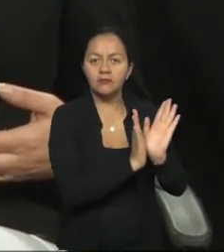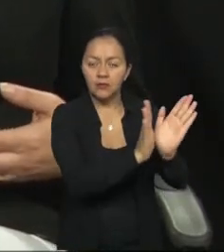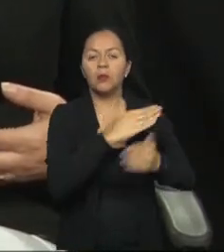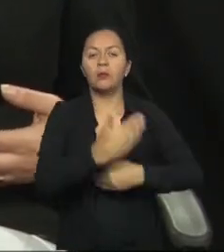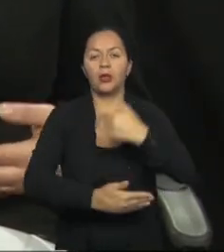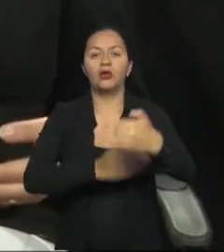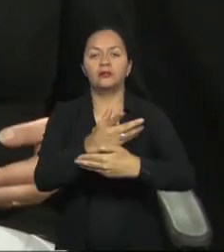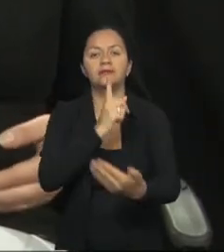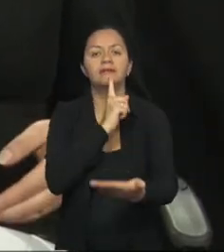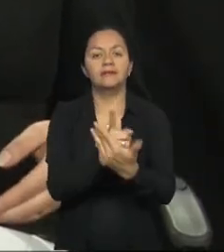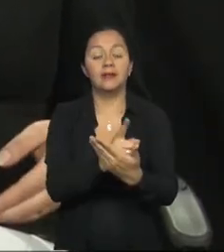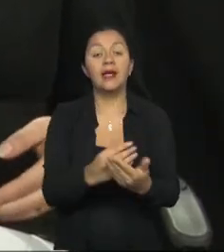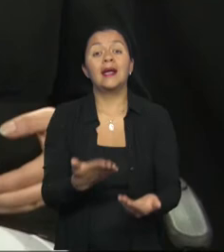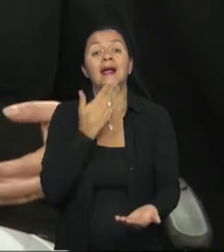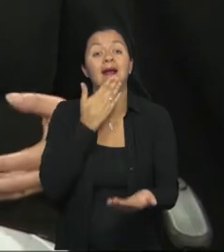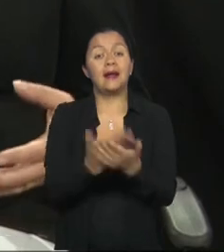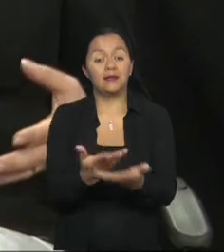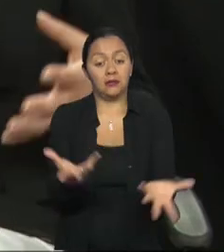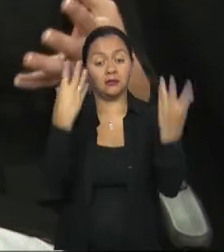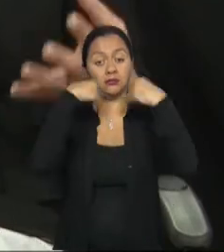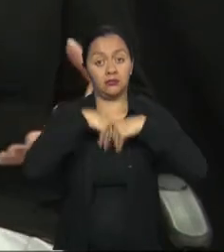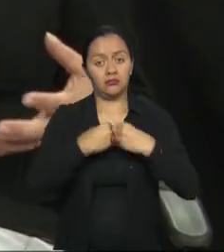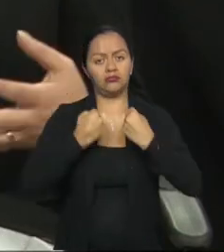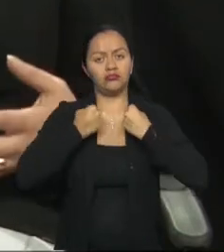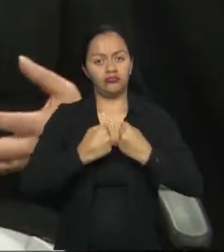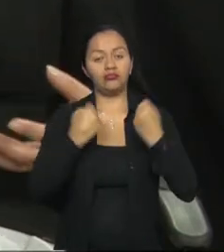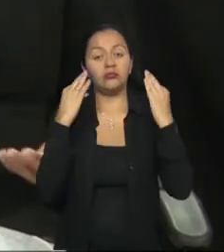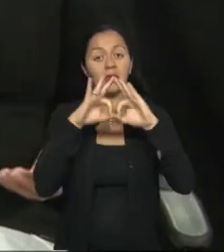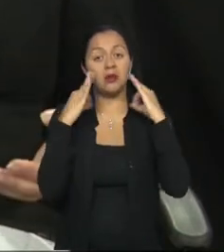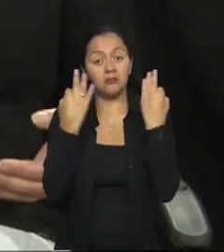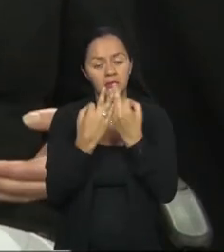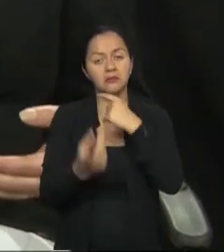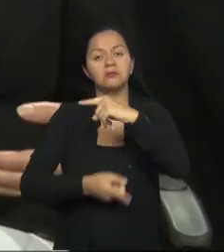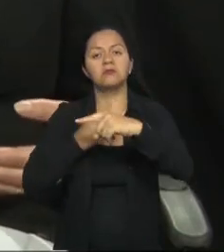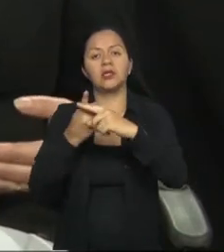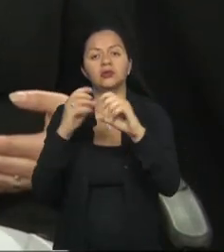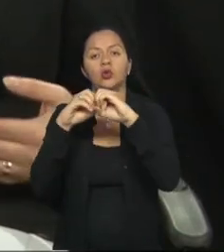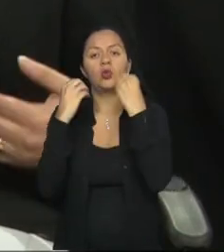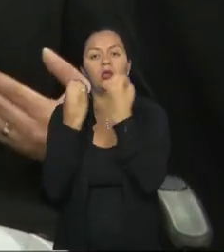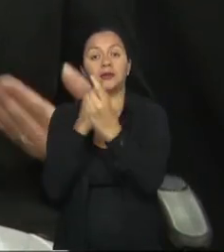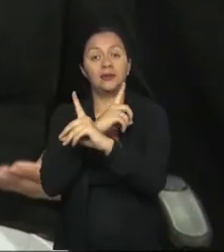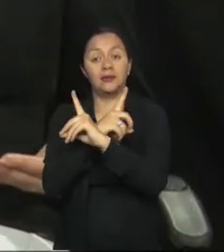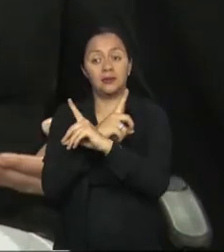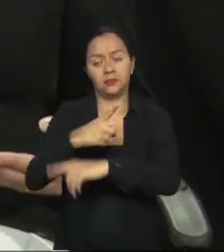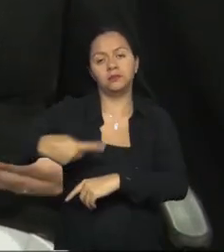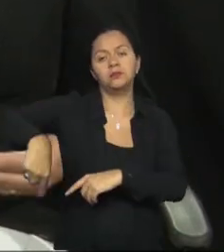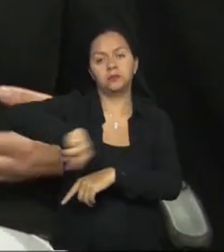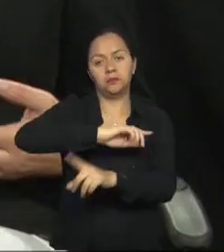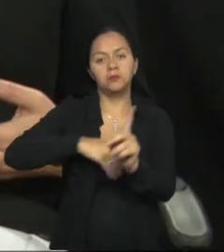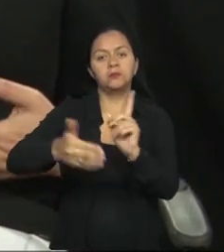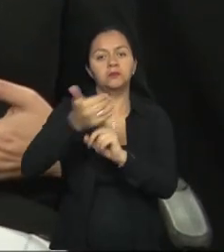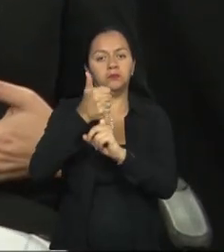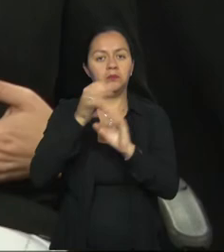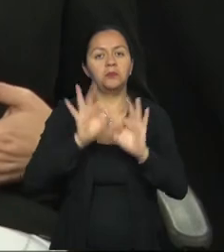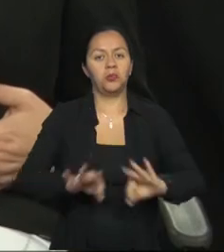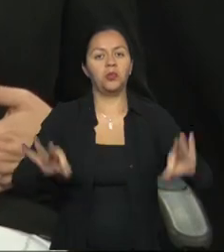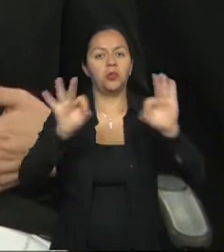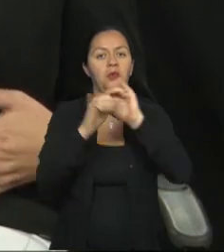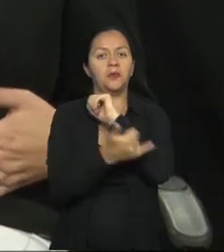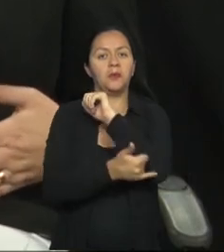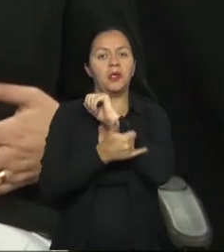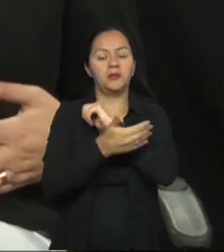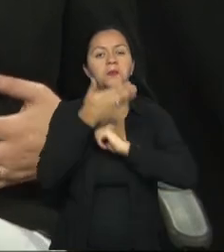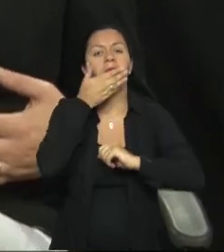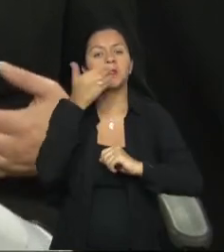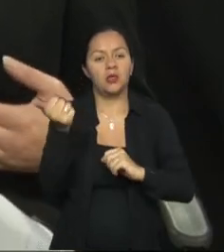realidad. Gracias al empoderamiento, pues organizaciones de personas con discapacidad han tenido logros importantes en los países de la región